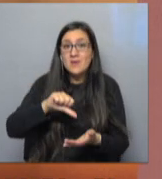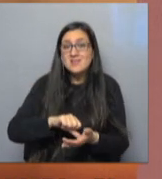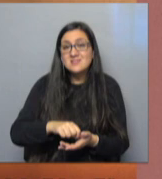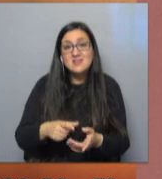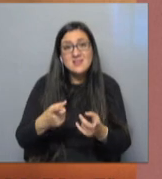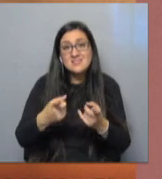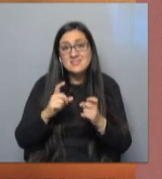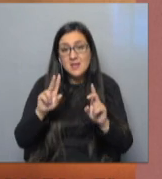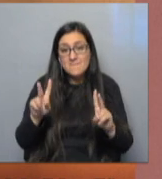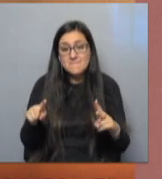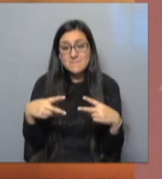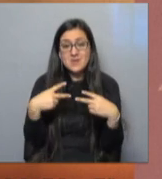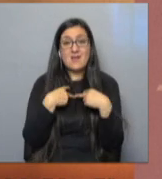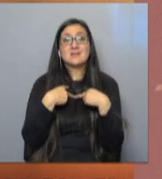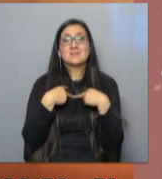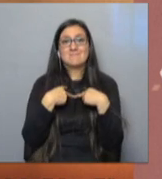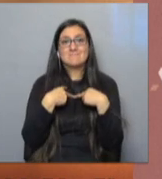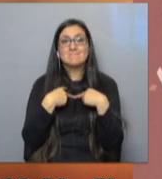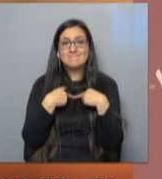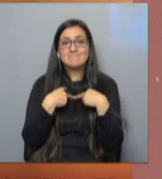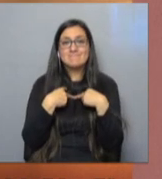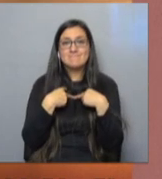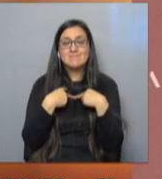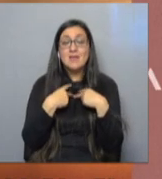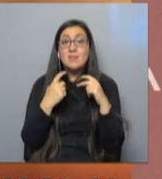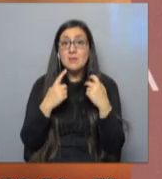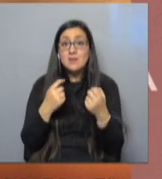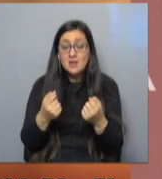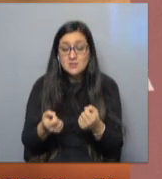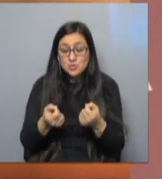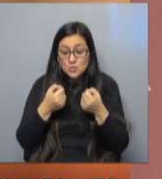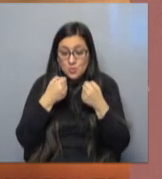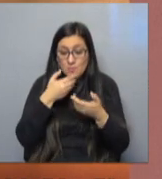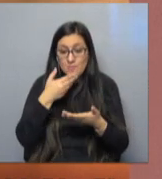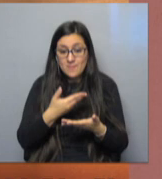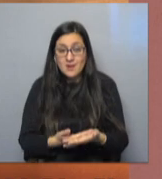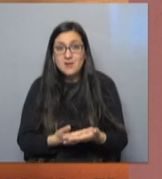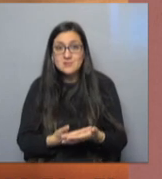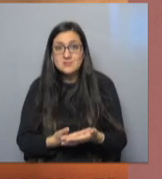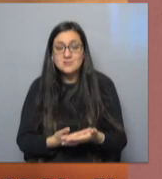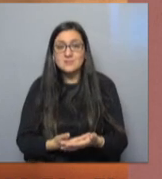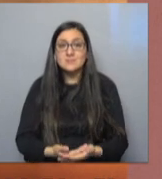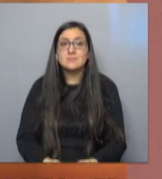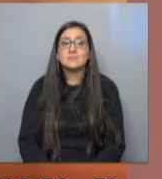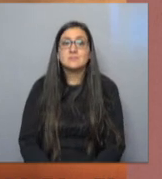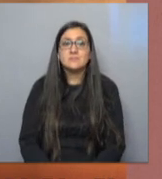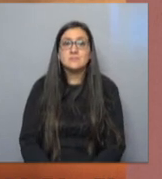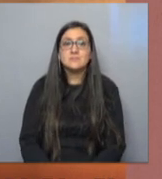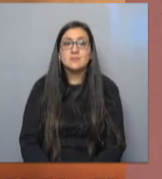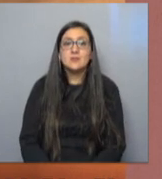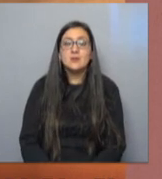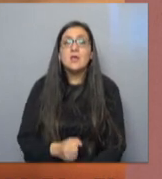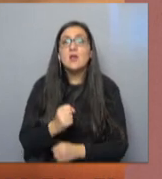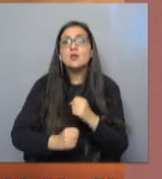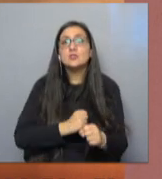mirarse a sí mismo y en asombrarse de sí mismo en los años